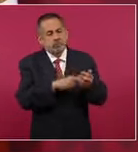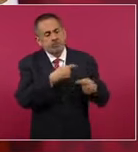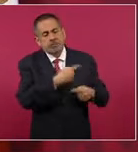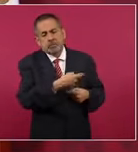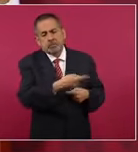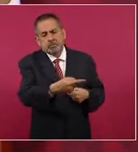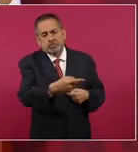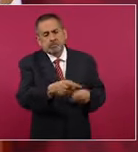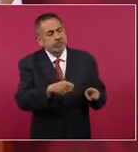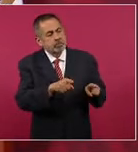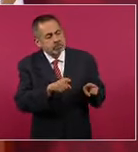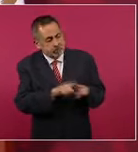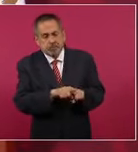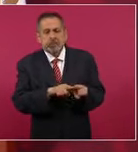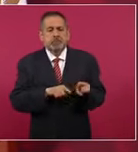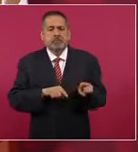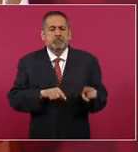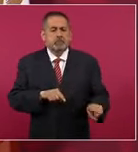llegan